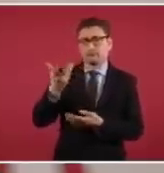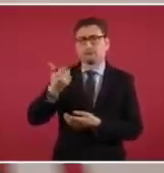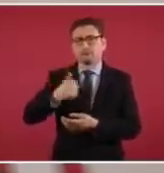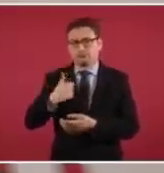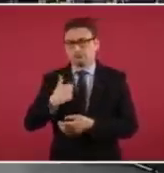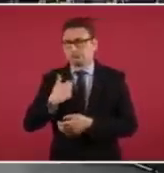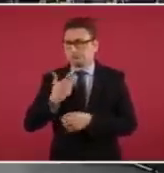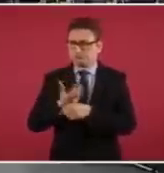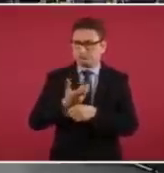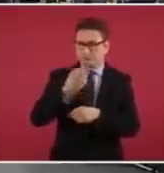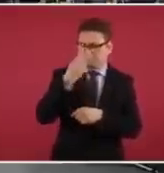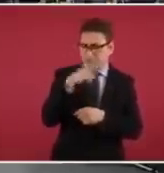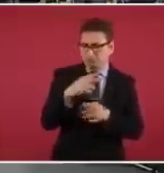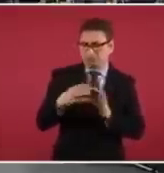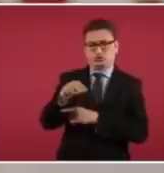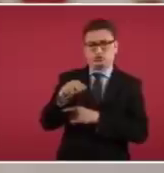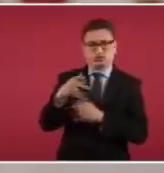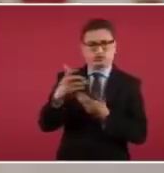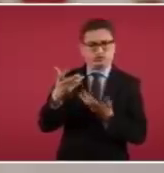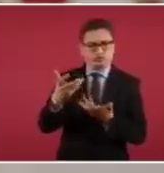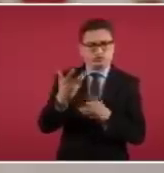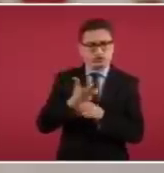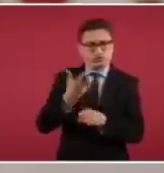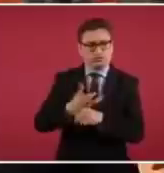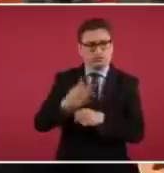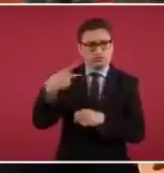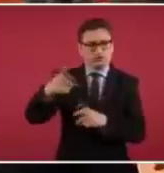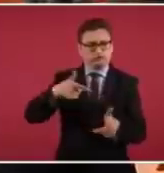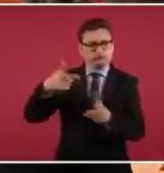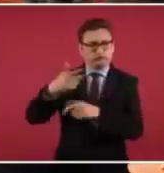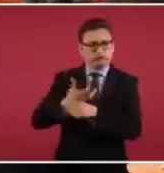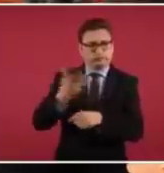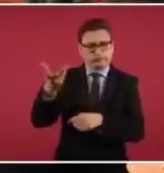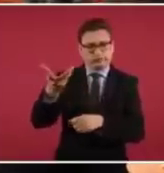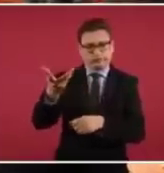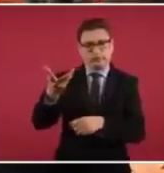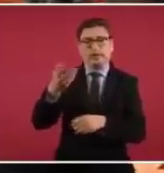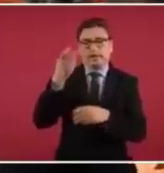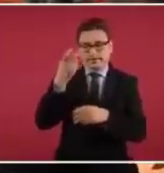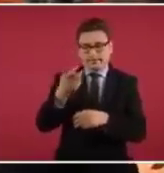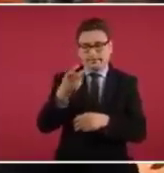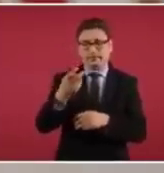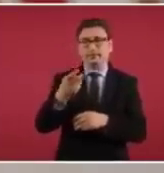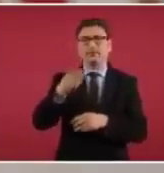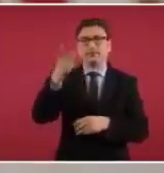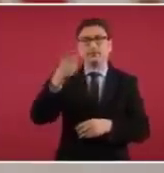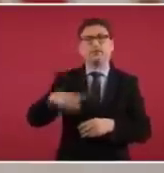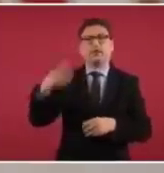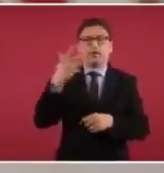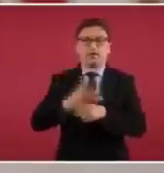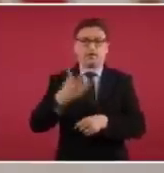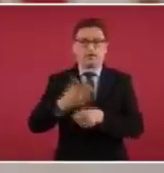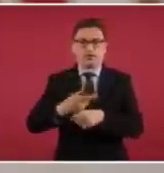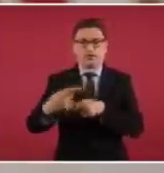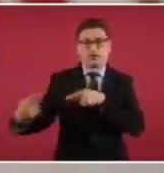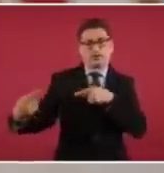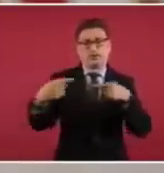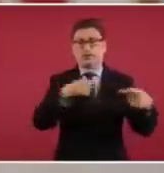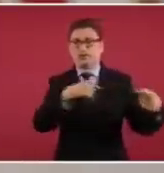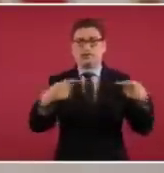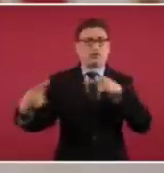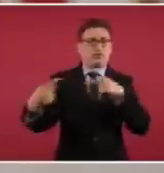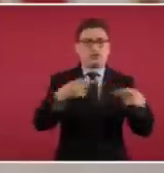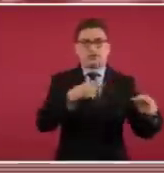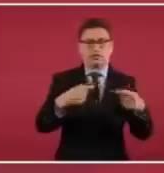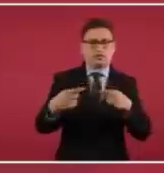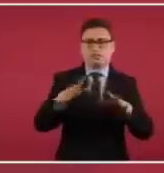y México. Eso es. Bueno, entonces, en vez de estarnos culpando unos a otros,